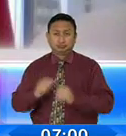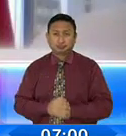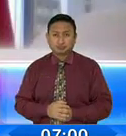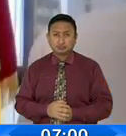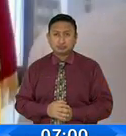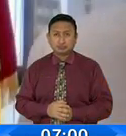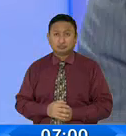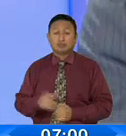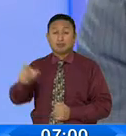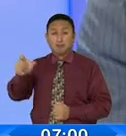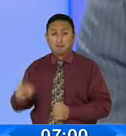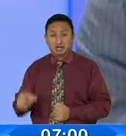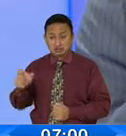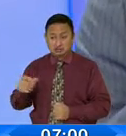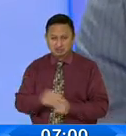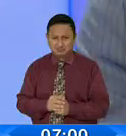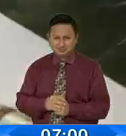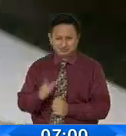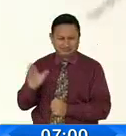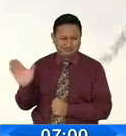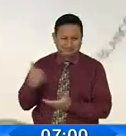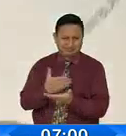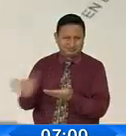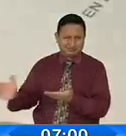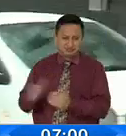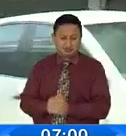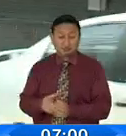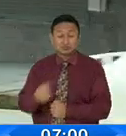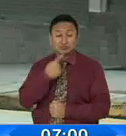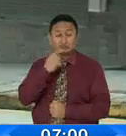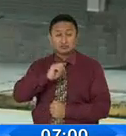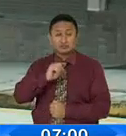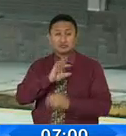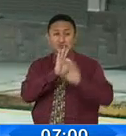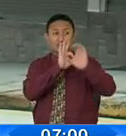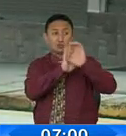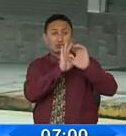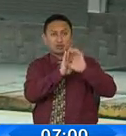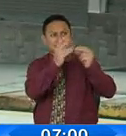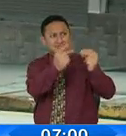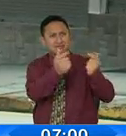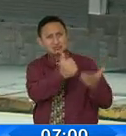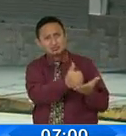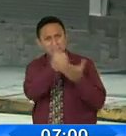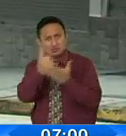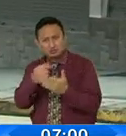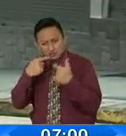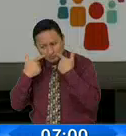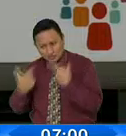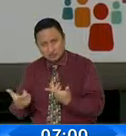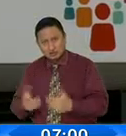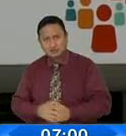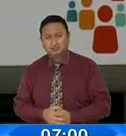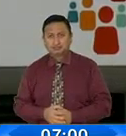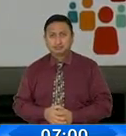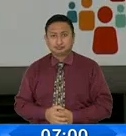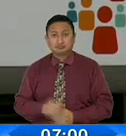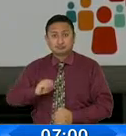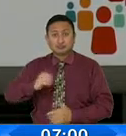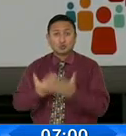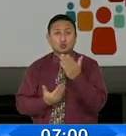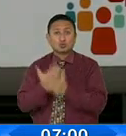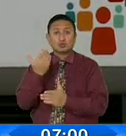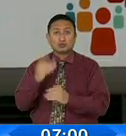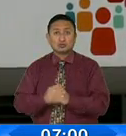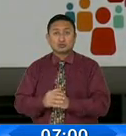ver a Carrión en la Defensoría demandan la intervención del Consejo de Participación Ciudadana y Control Social para que nombre a